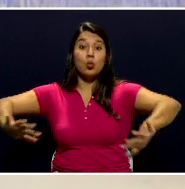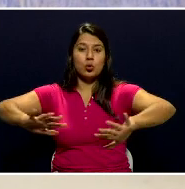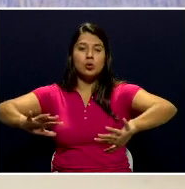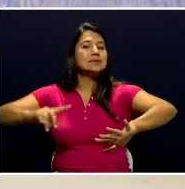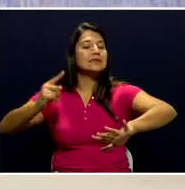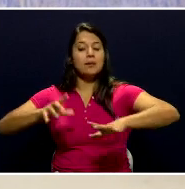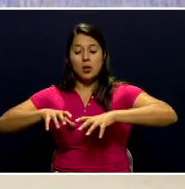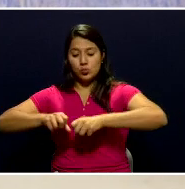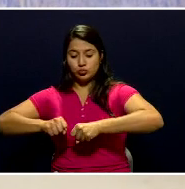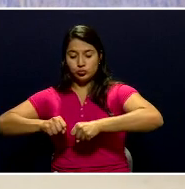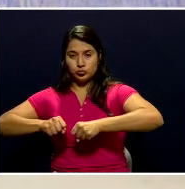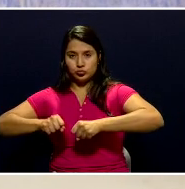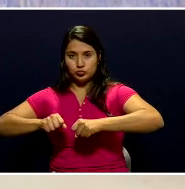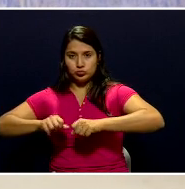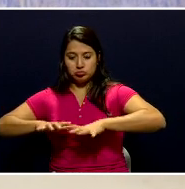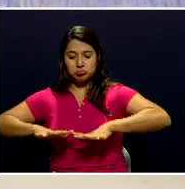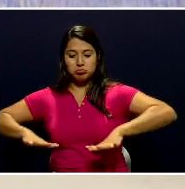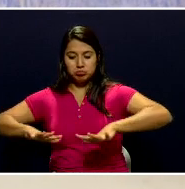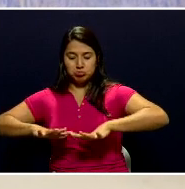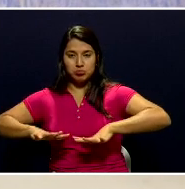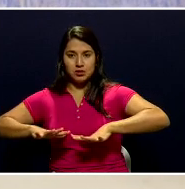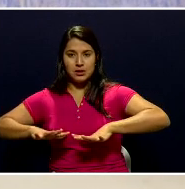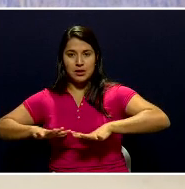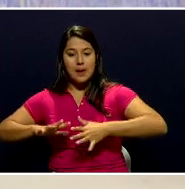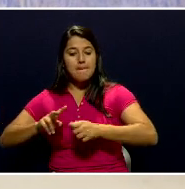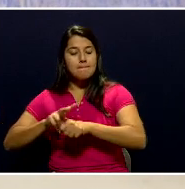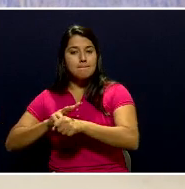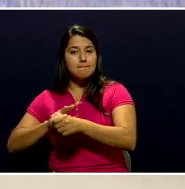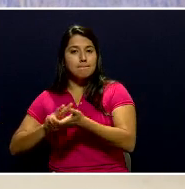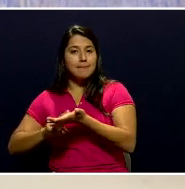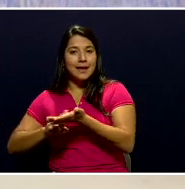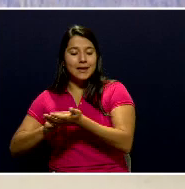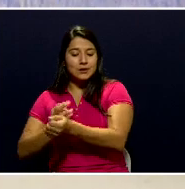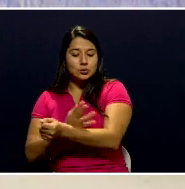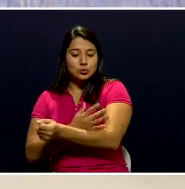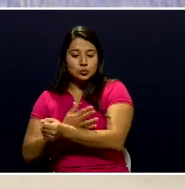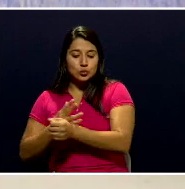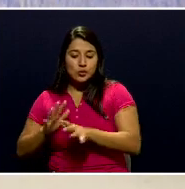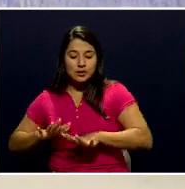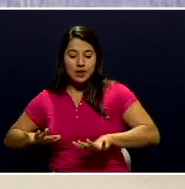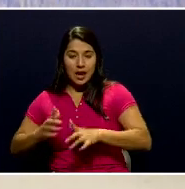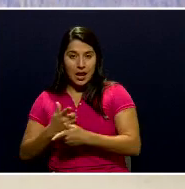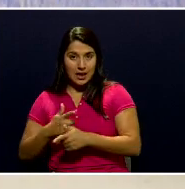verde, libre, no define los detalles y eso